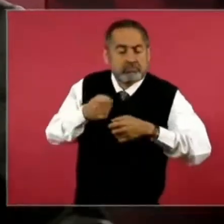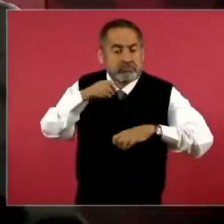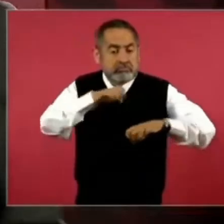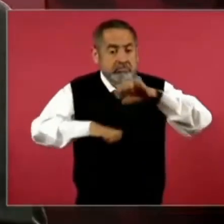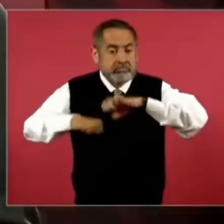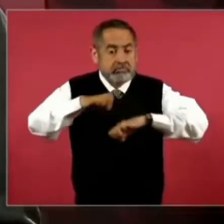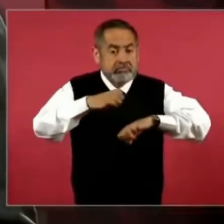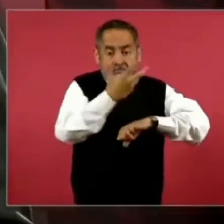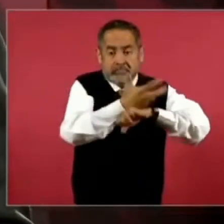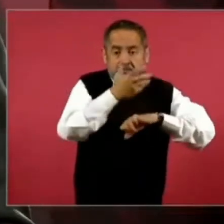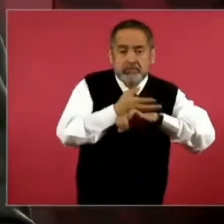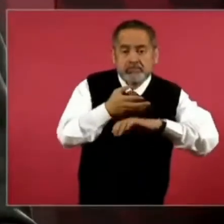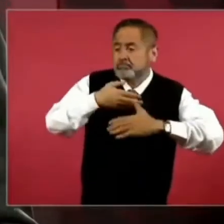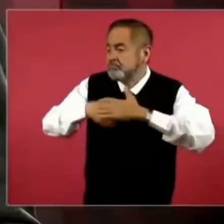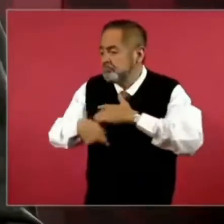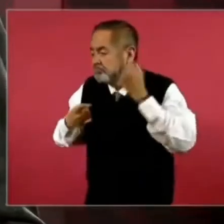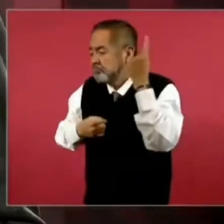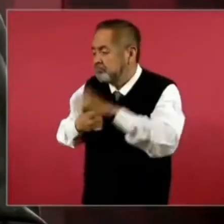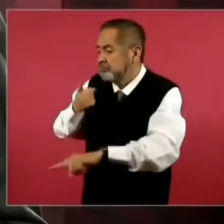Unidos